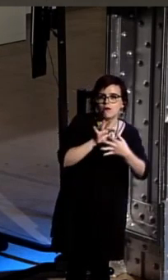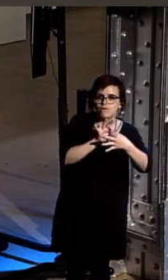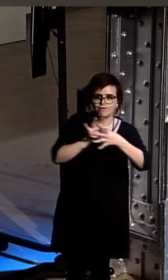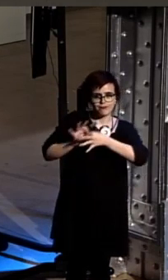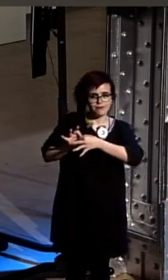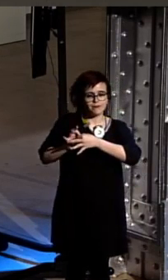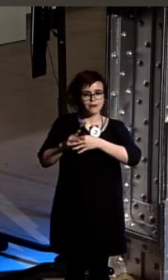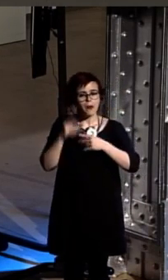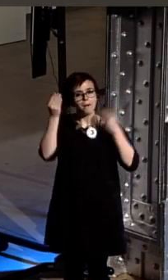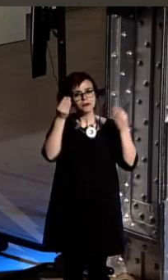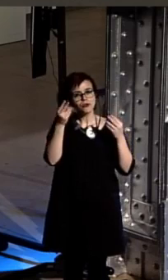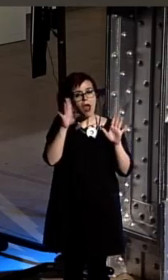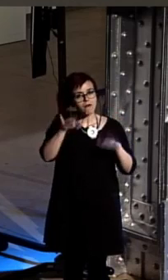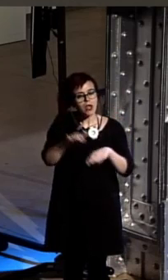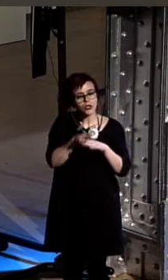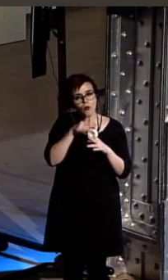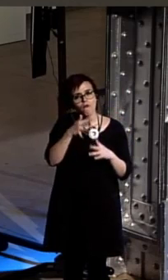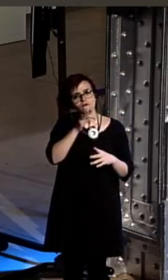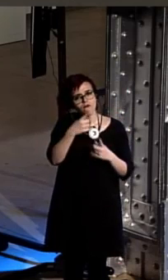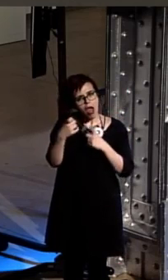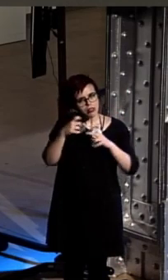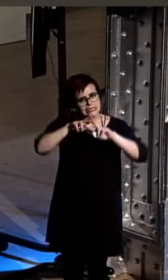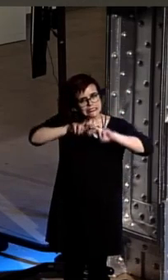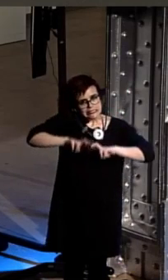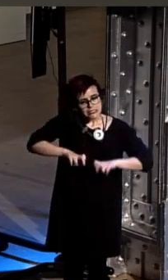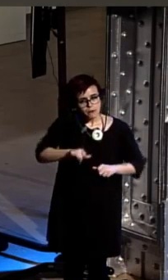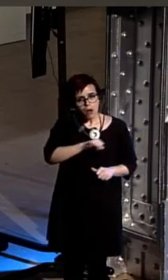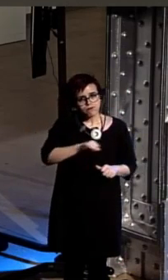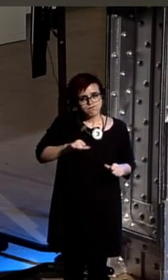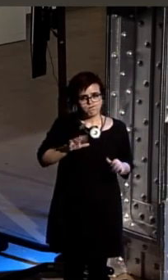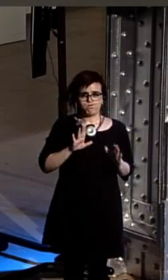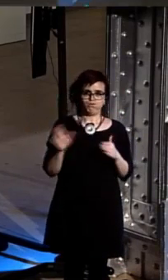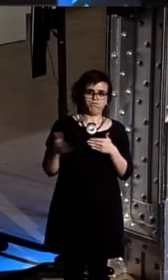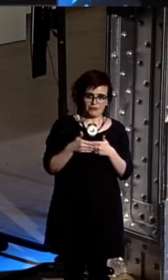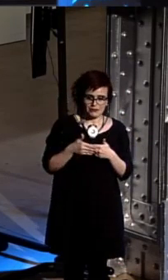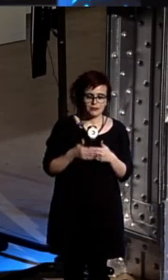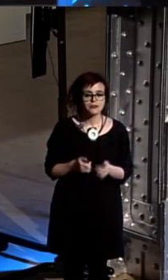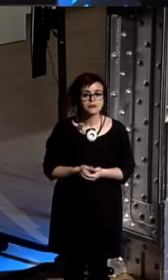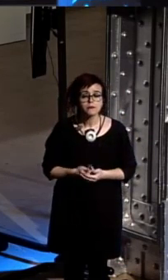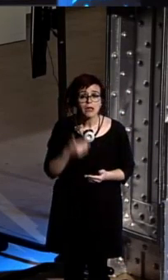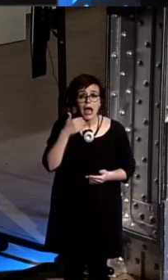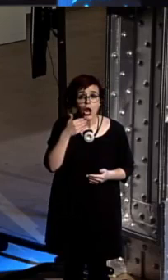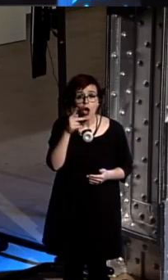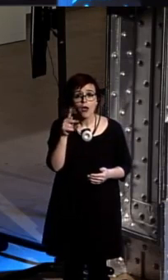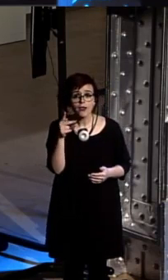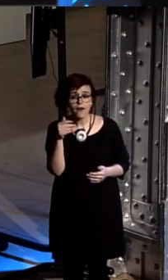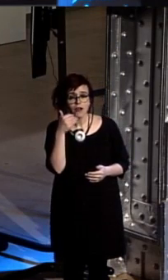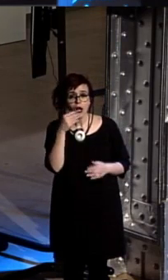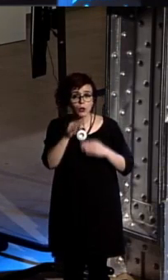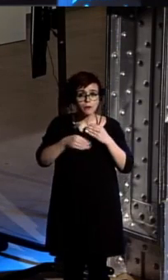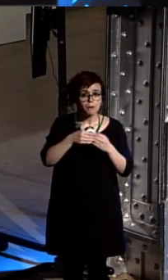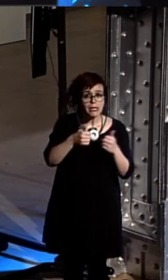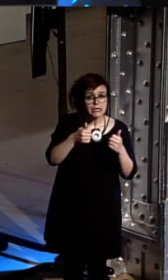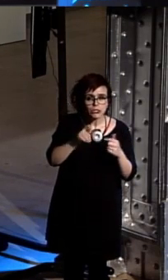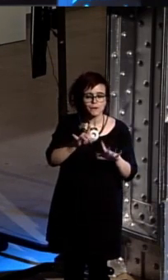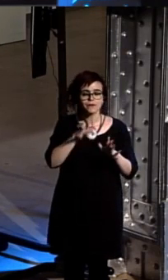nicho mucho más privado, mucho más difícil del que exploramos todavía hoy en la mesa de aquí. No sé si Kevin tiene algo, si no, vamos a ver, al